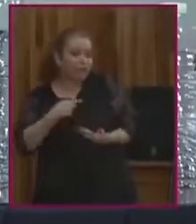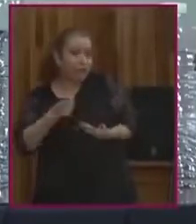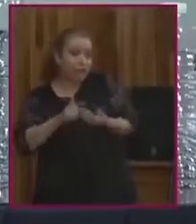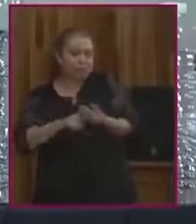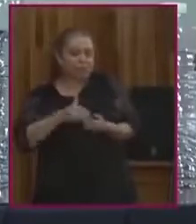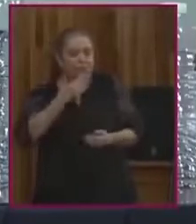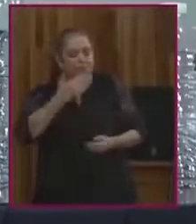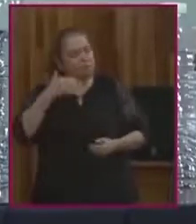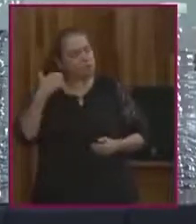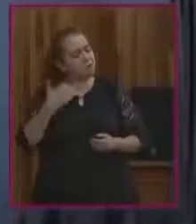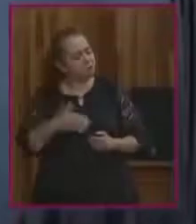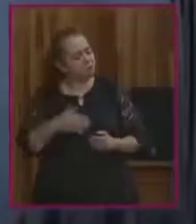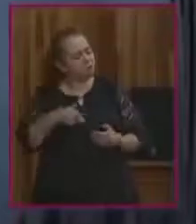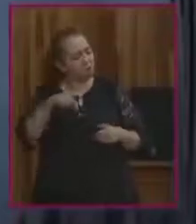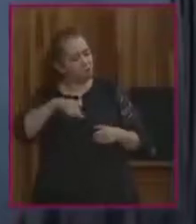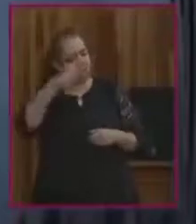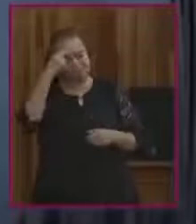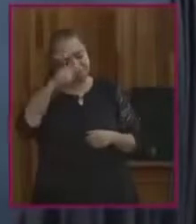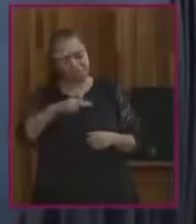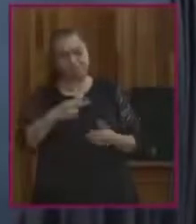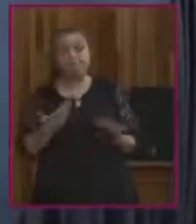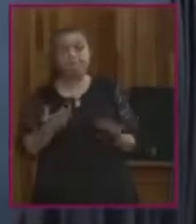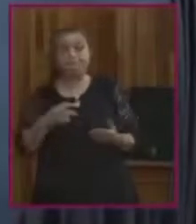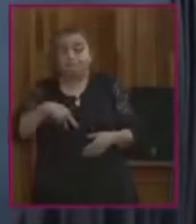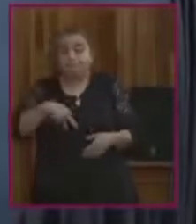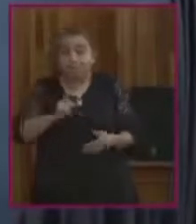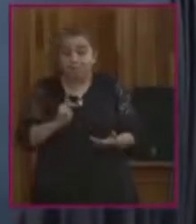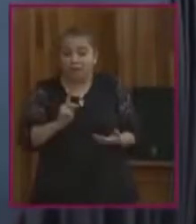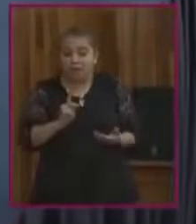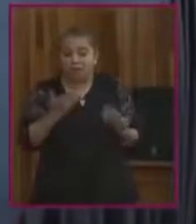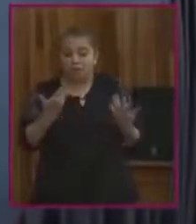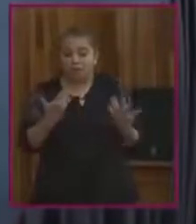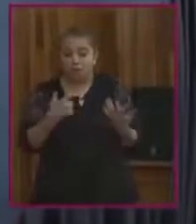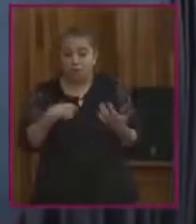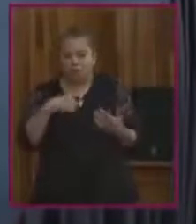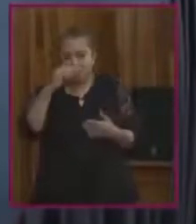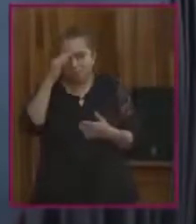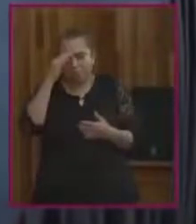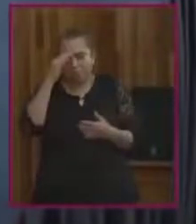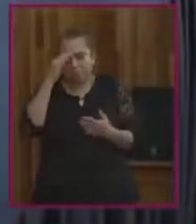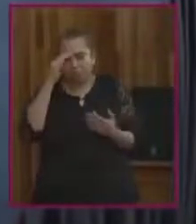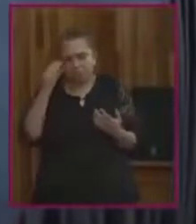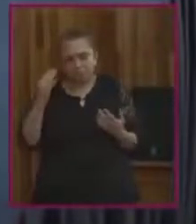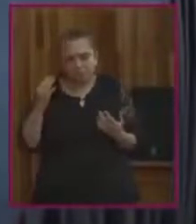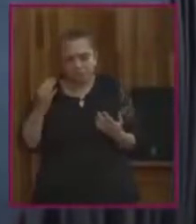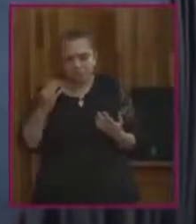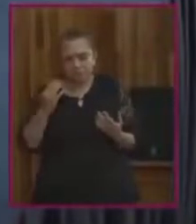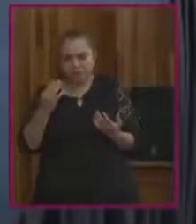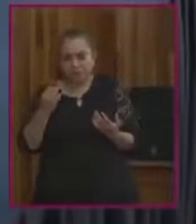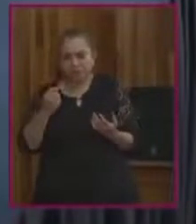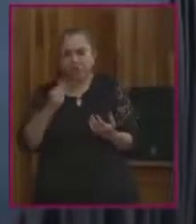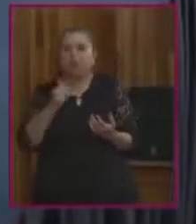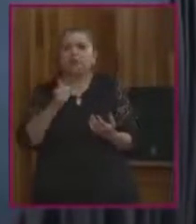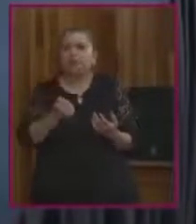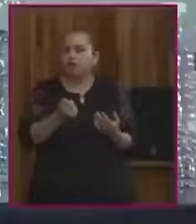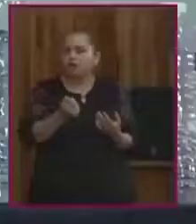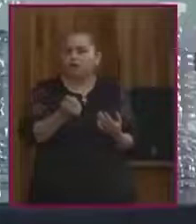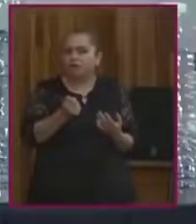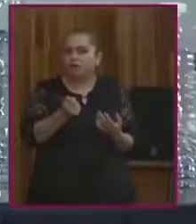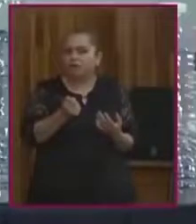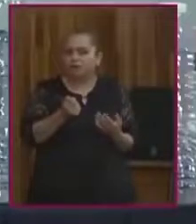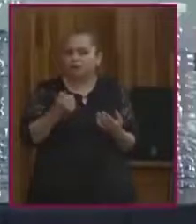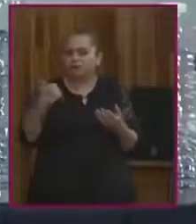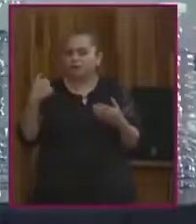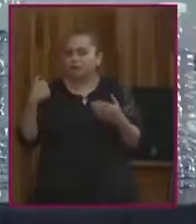celebro. Sin embargo, yo creo que es como decantar